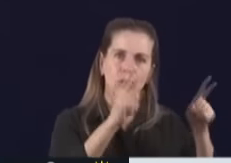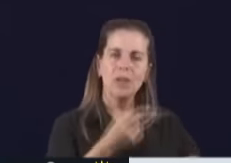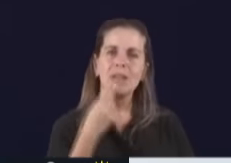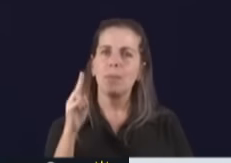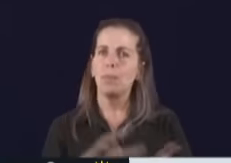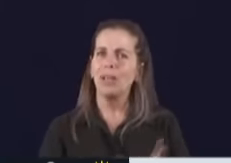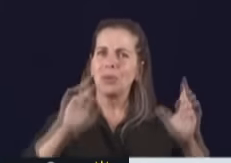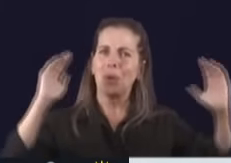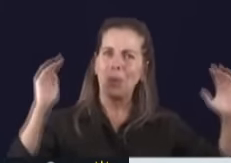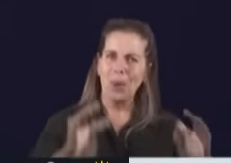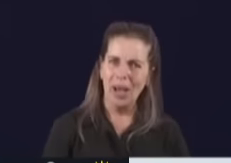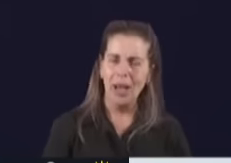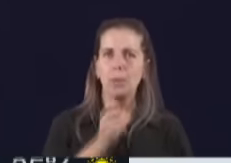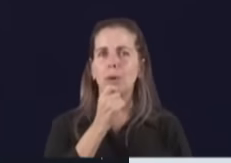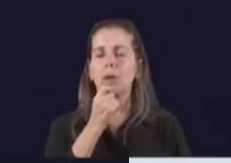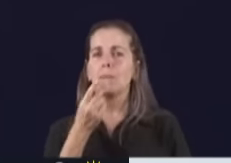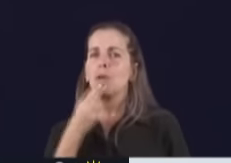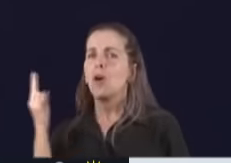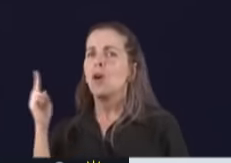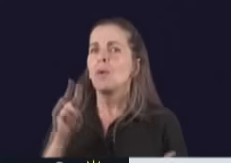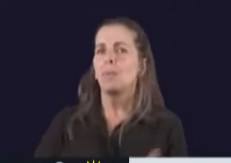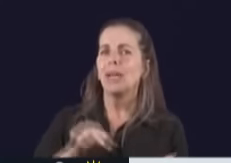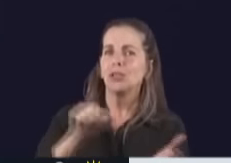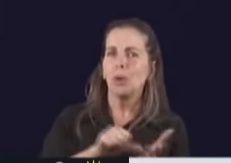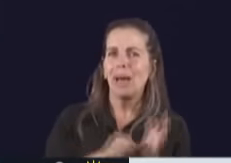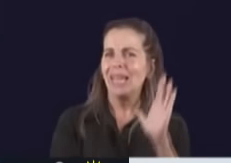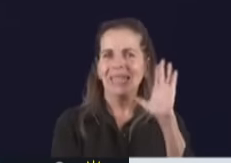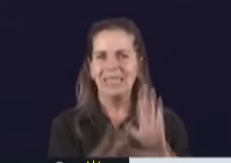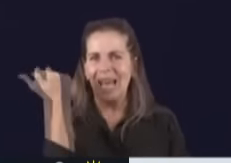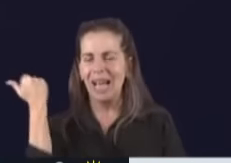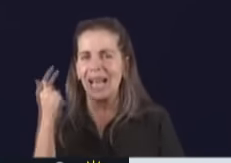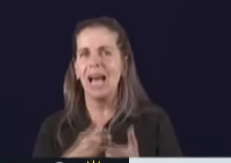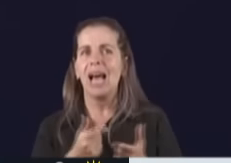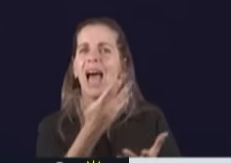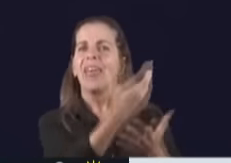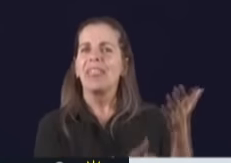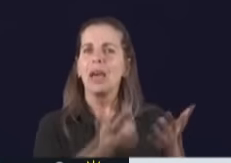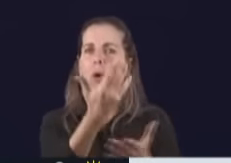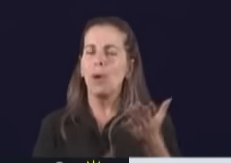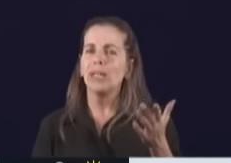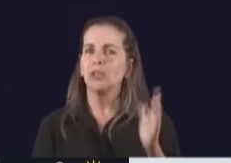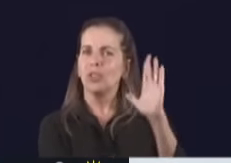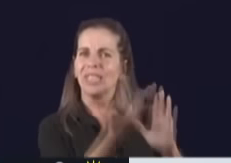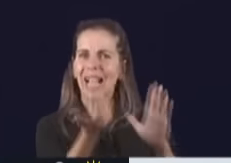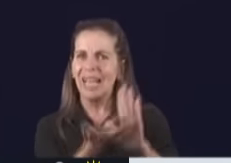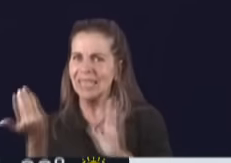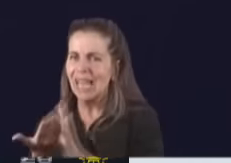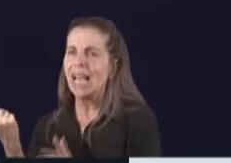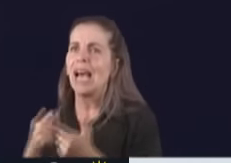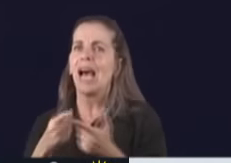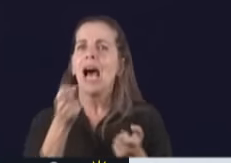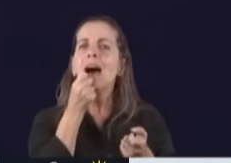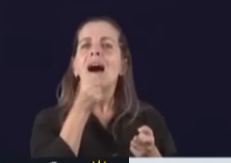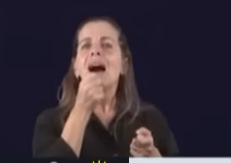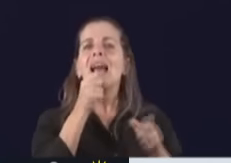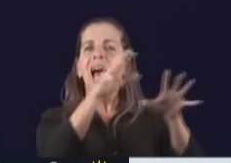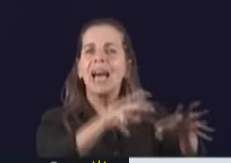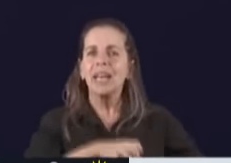Entre ellos, se eliminó el impuesto país, se eliminaron retenciones a las economías regionales, se redujeron retenciones a las cadenas de granos y